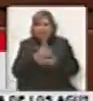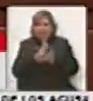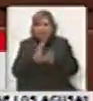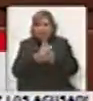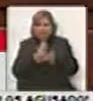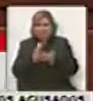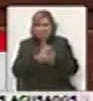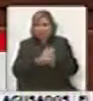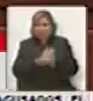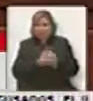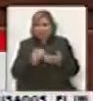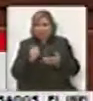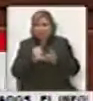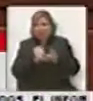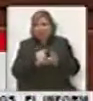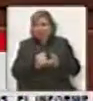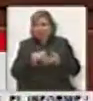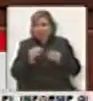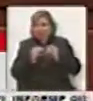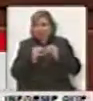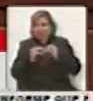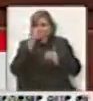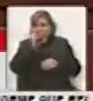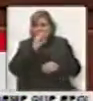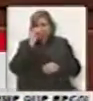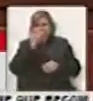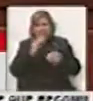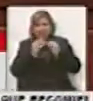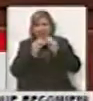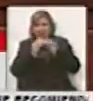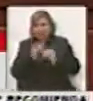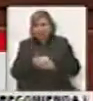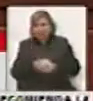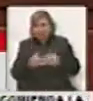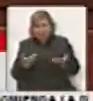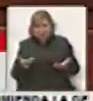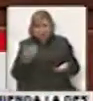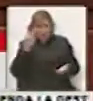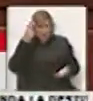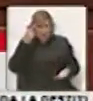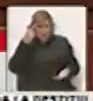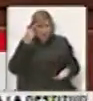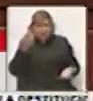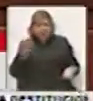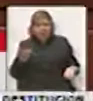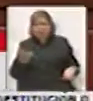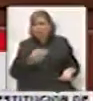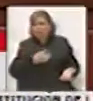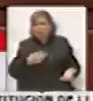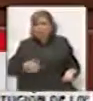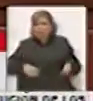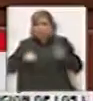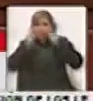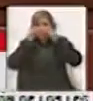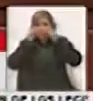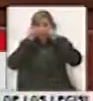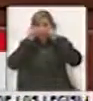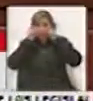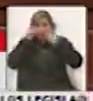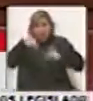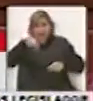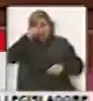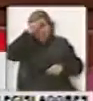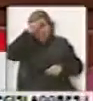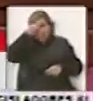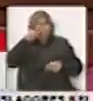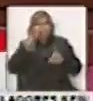compartir la solución y tenemos que buscar soluciones. Y por eso, presidente, es sorprendente que en el Perú,